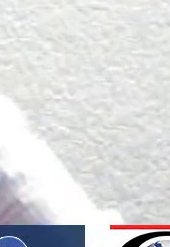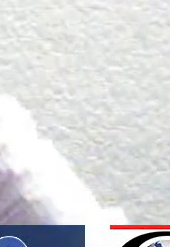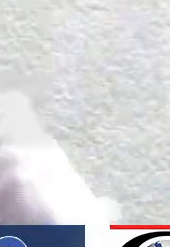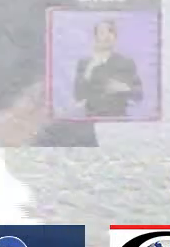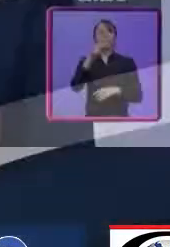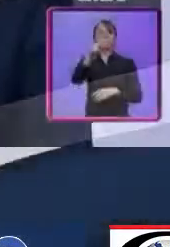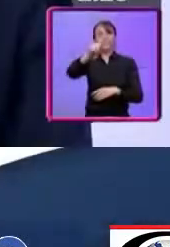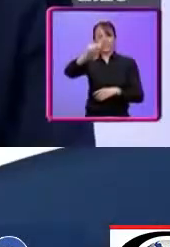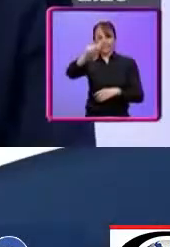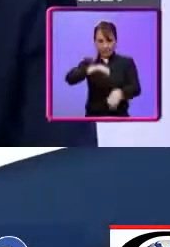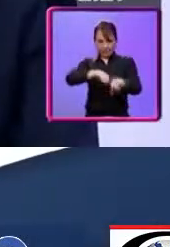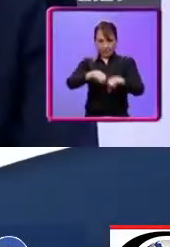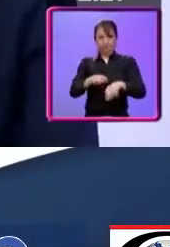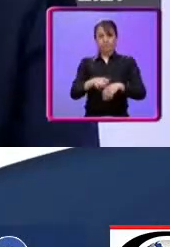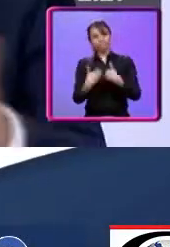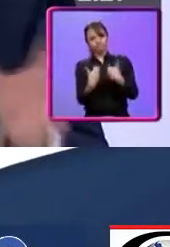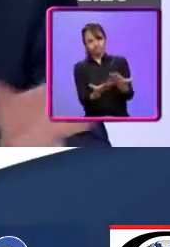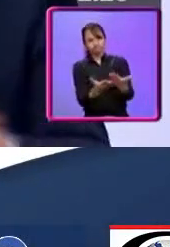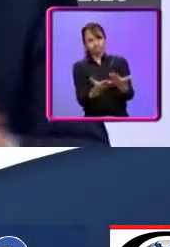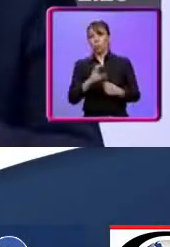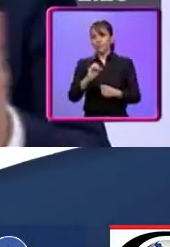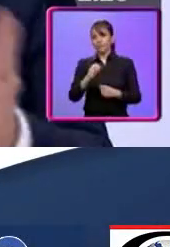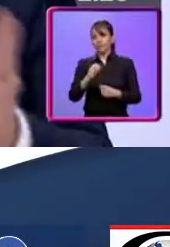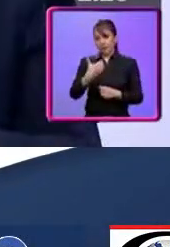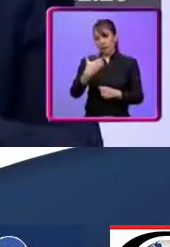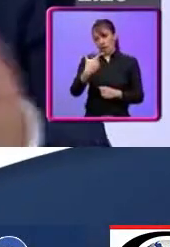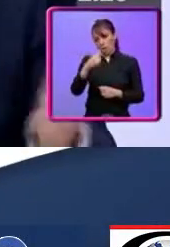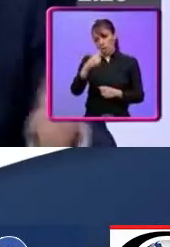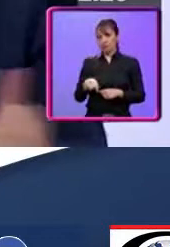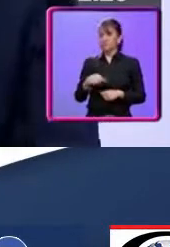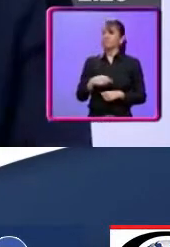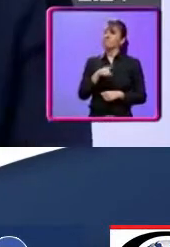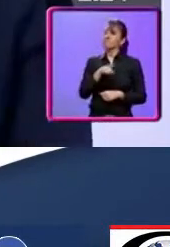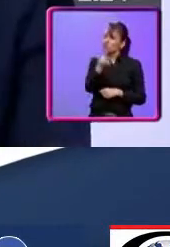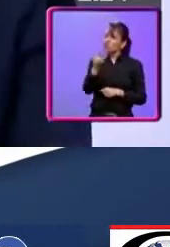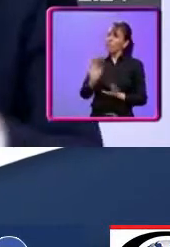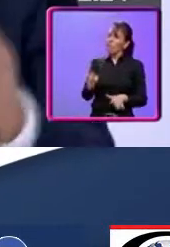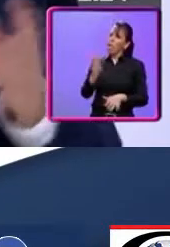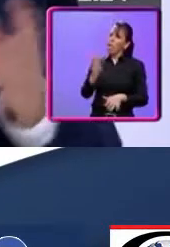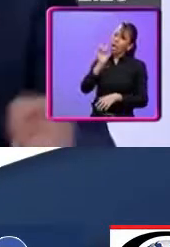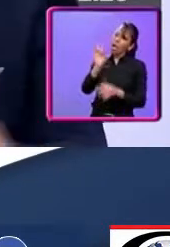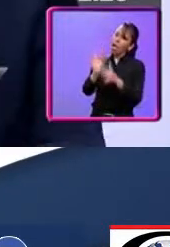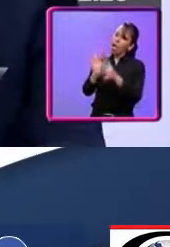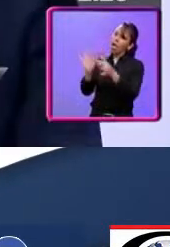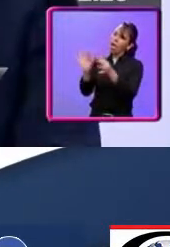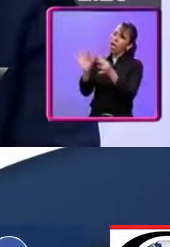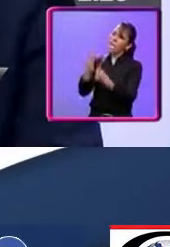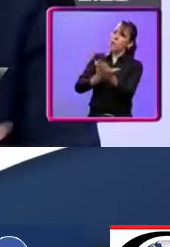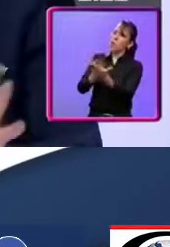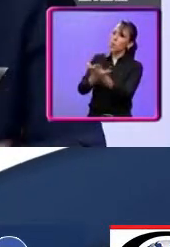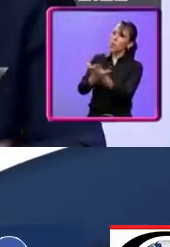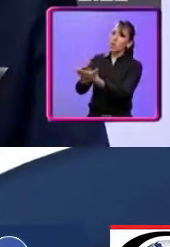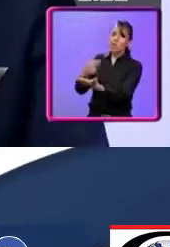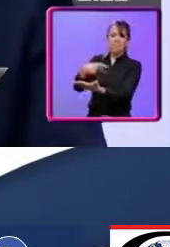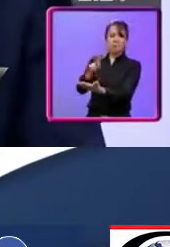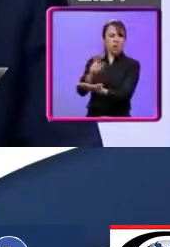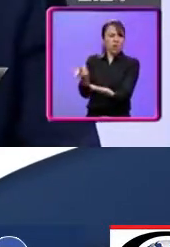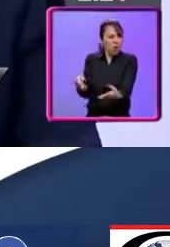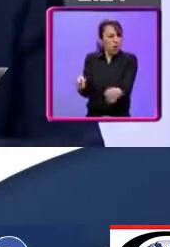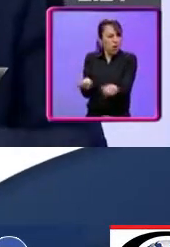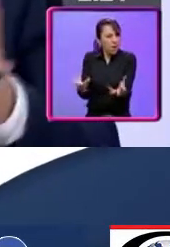Eduardo, y al contrario, es un placer para mí. Oye, preguntándote, en el debate del día martes a las 8 de la